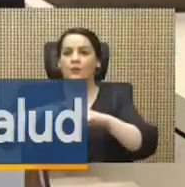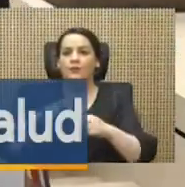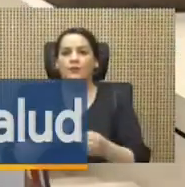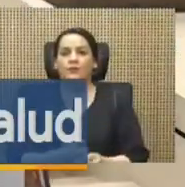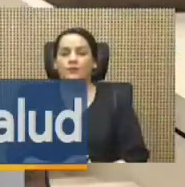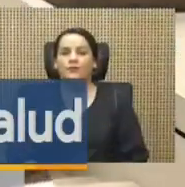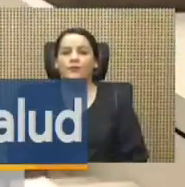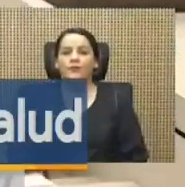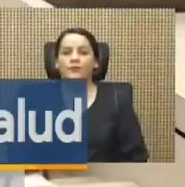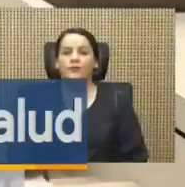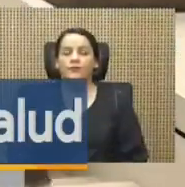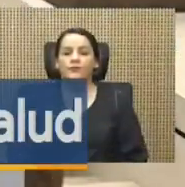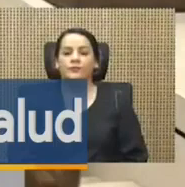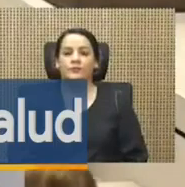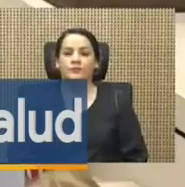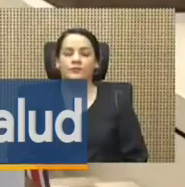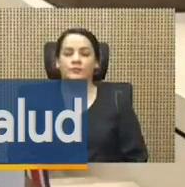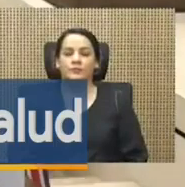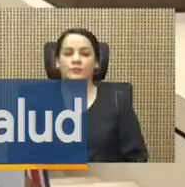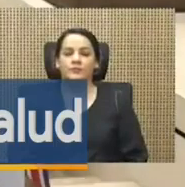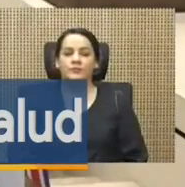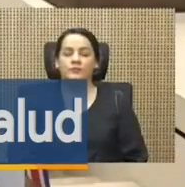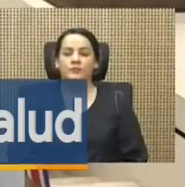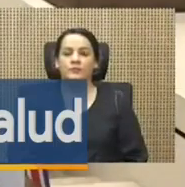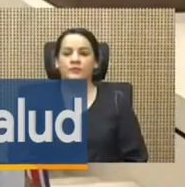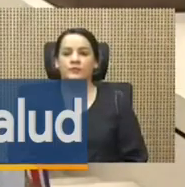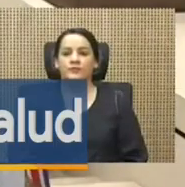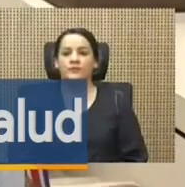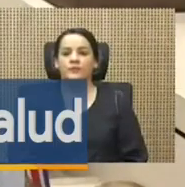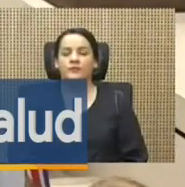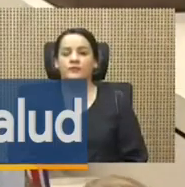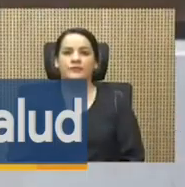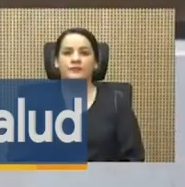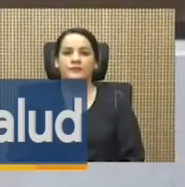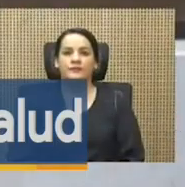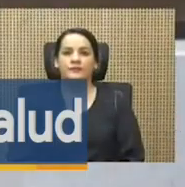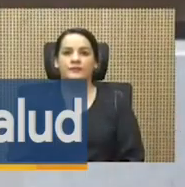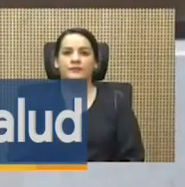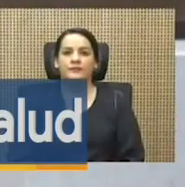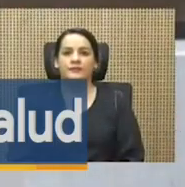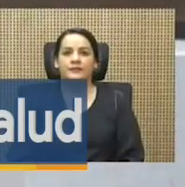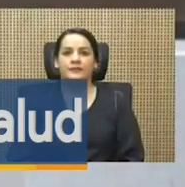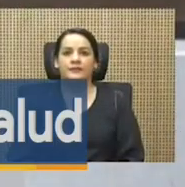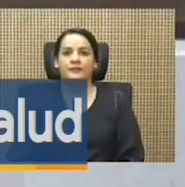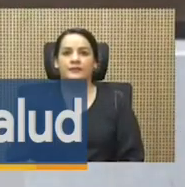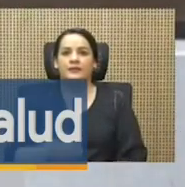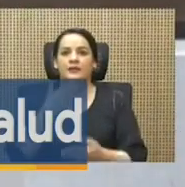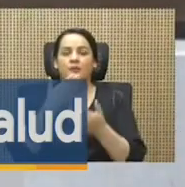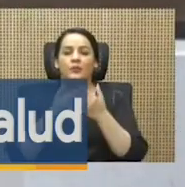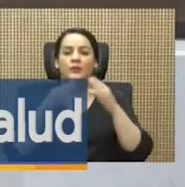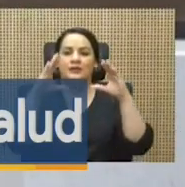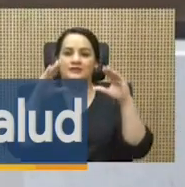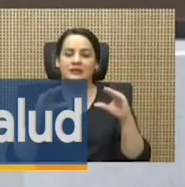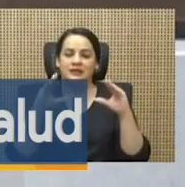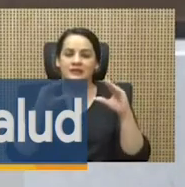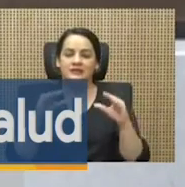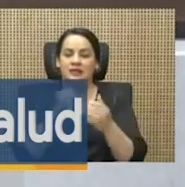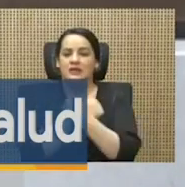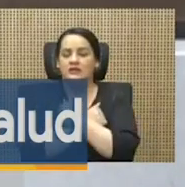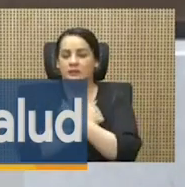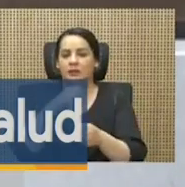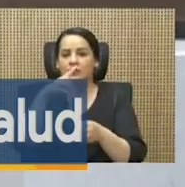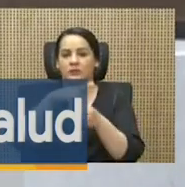en el plenario estuvo en buena parte del tiempo relajada y hasta cierto punto muy de trámite entre